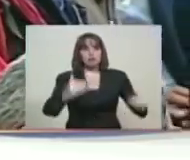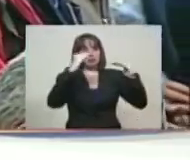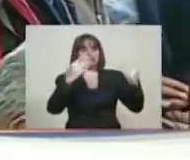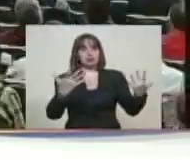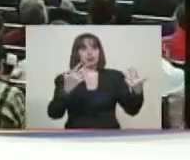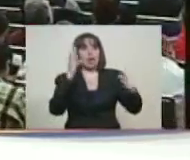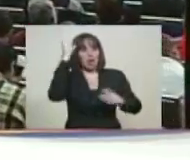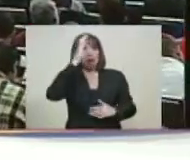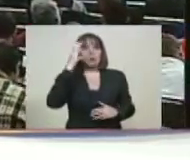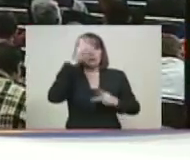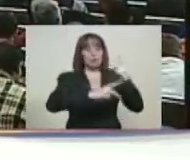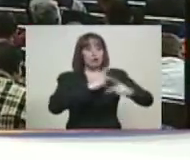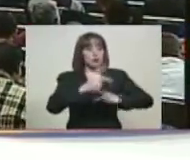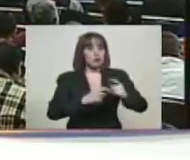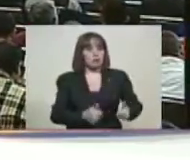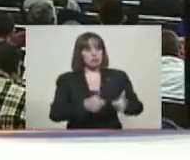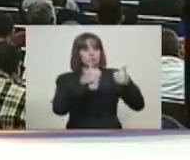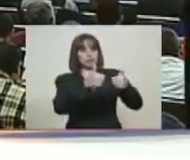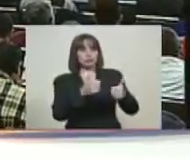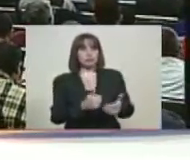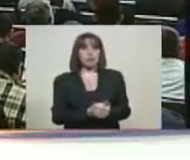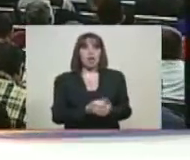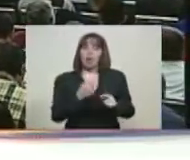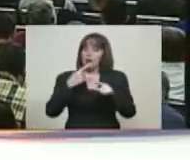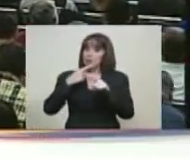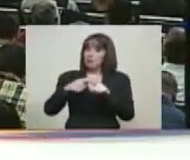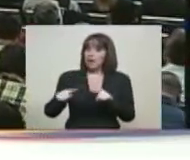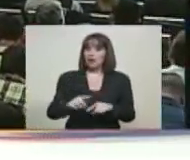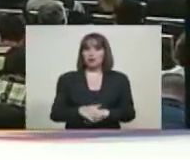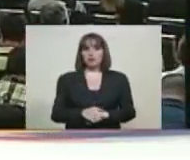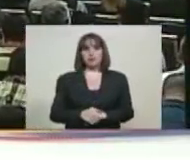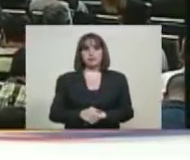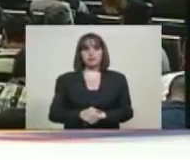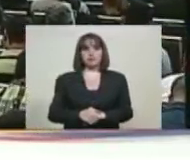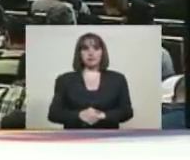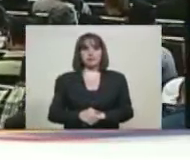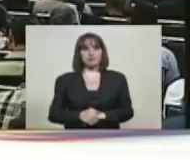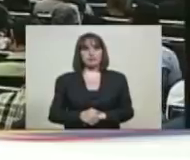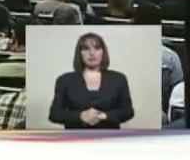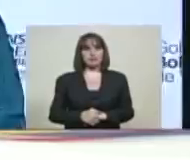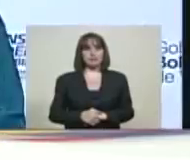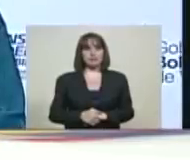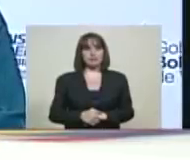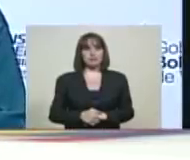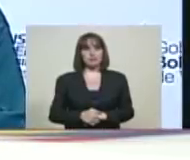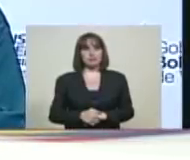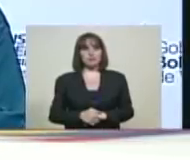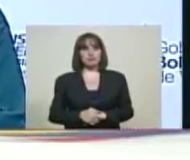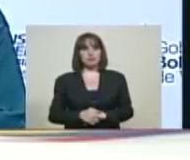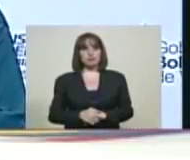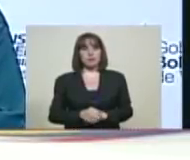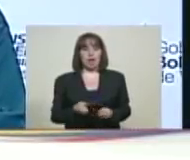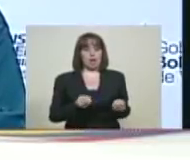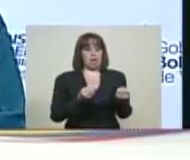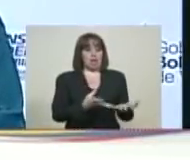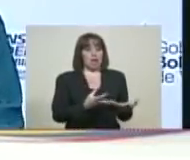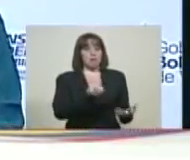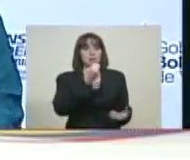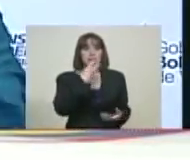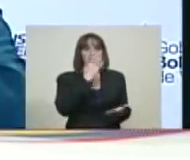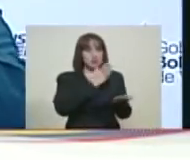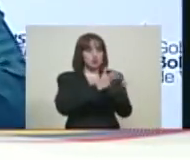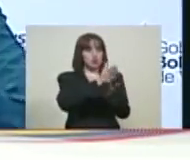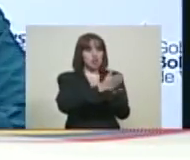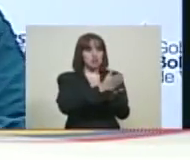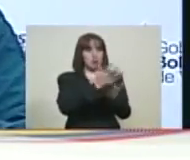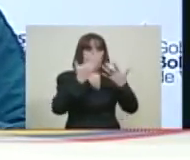las capacidades productivas pero no se está convirtiendo un beneficio directo por